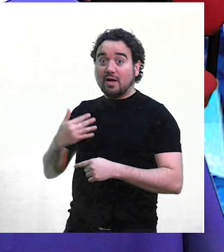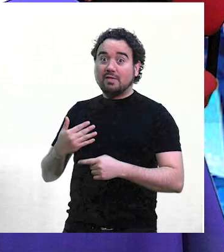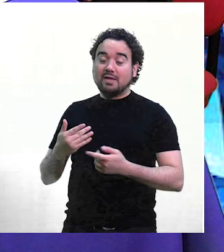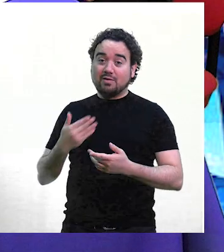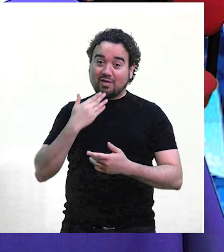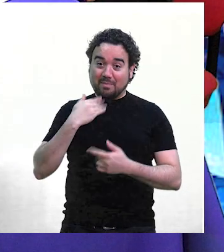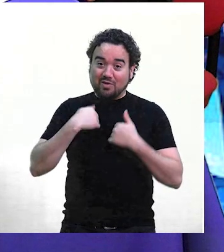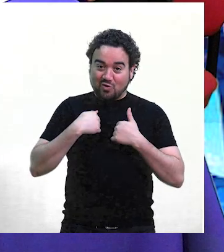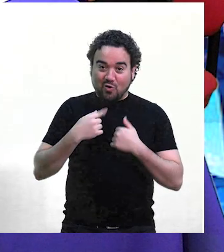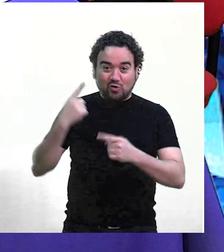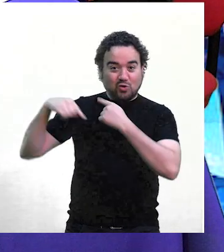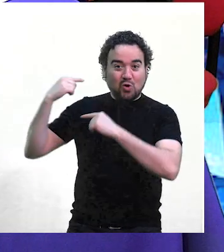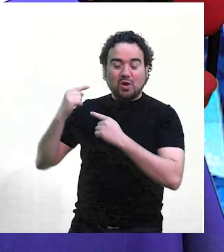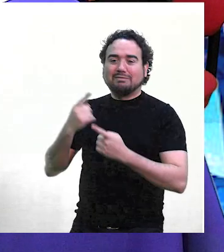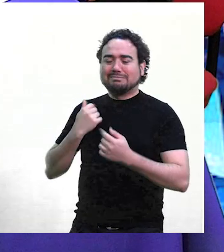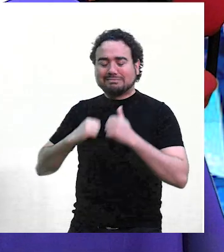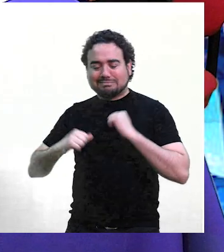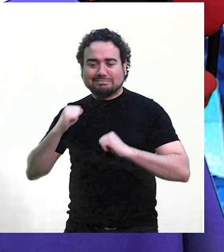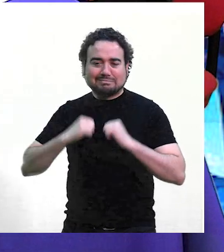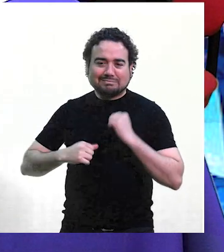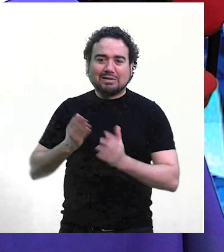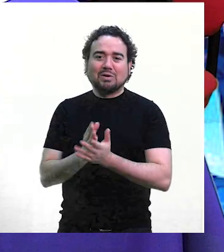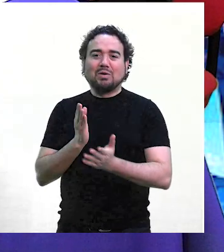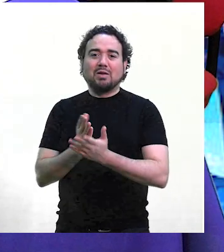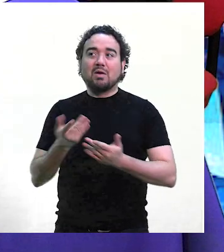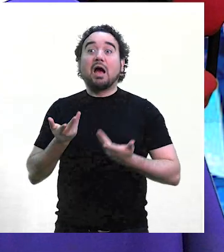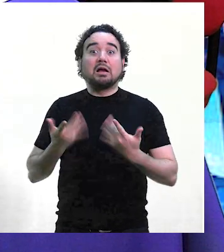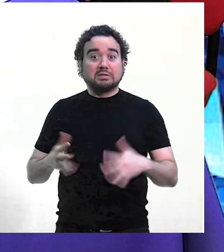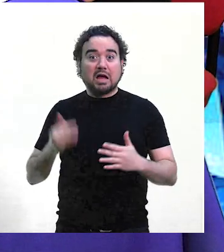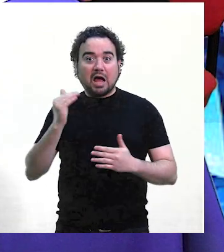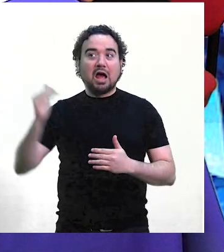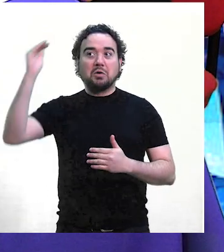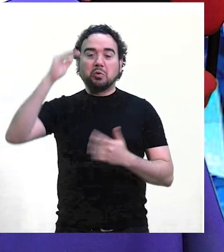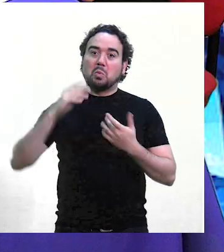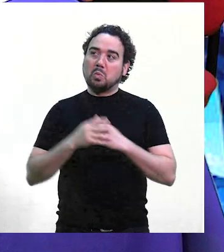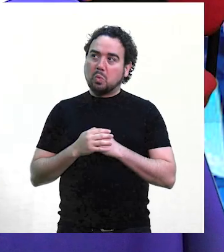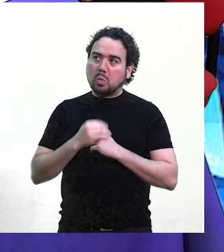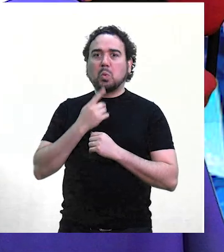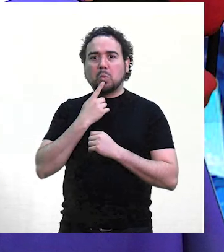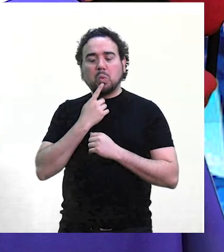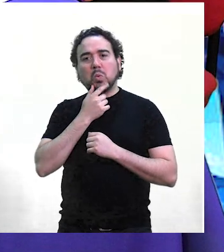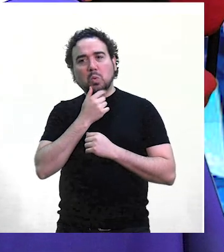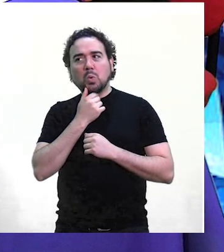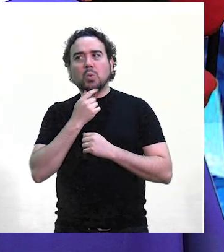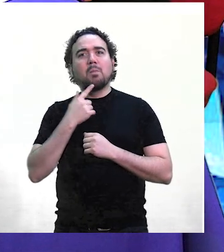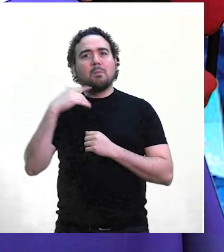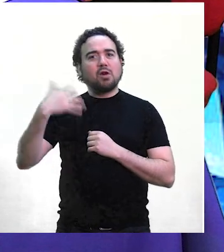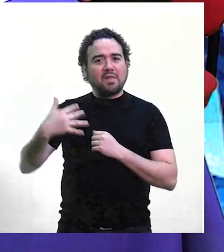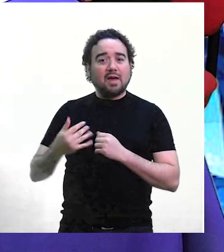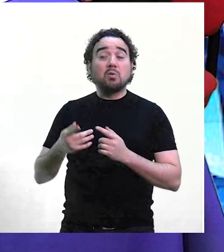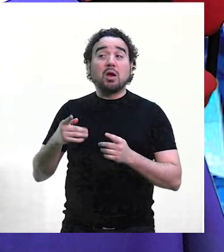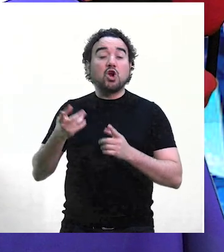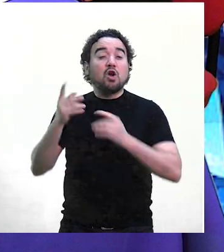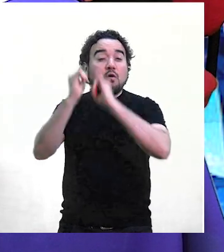eso también es importante porque, por ejemplo, yo historia también sufrí demasiado en el colegio y que yo creo que siempre fue mi peor promedio y ahora uno de adulto es como, oh, sí, es muy